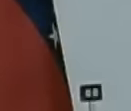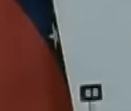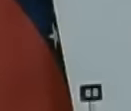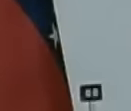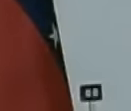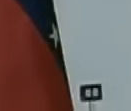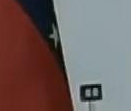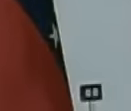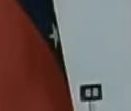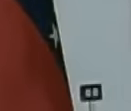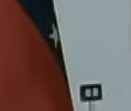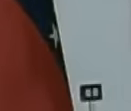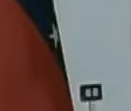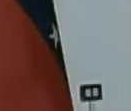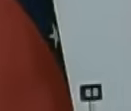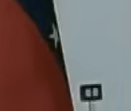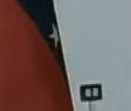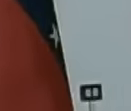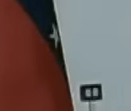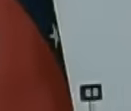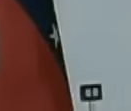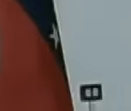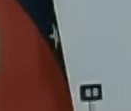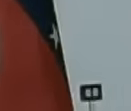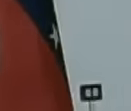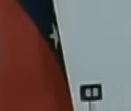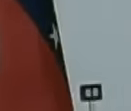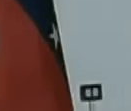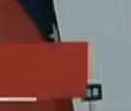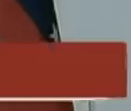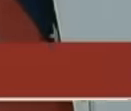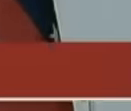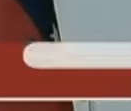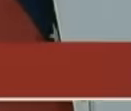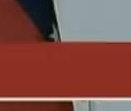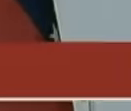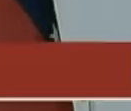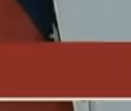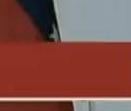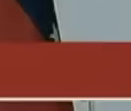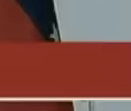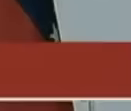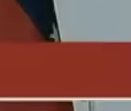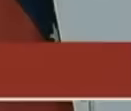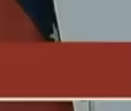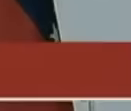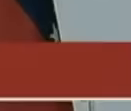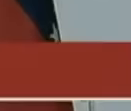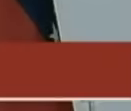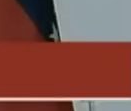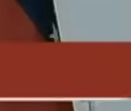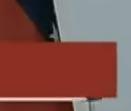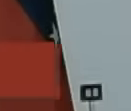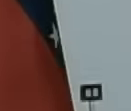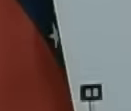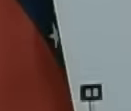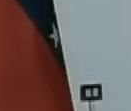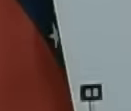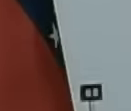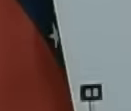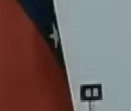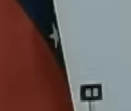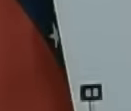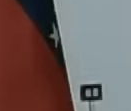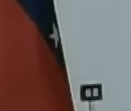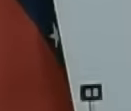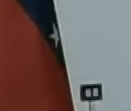Hola Mari, un saludo para ti y para todas las personas que a esta hora están en sintonía de Venezolana de Televisión. Se genera información desde el Hotel Meliá Caracas de inmediato. Escuchamos declaraciones del jefe